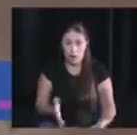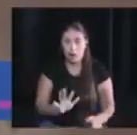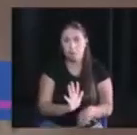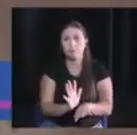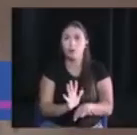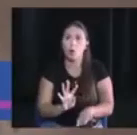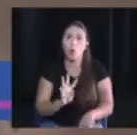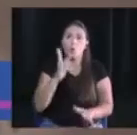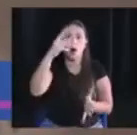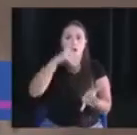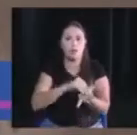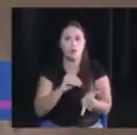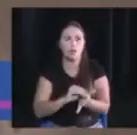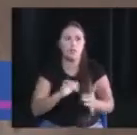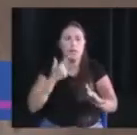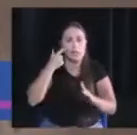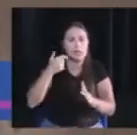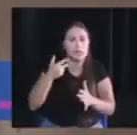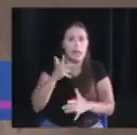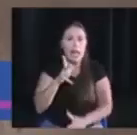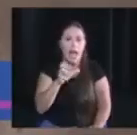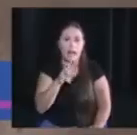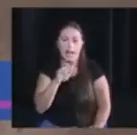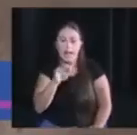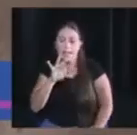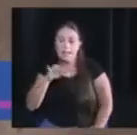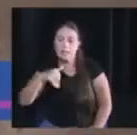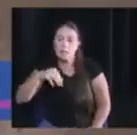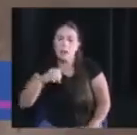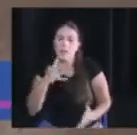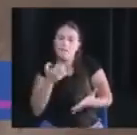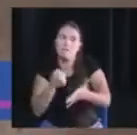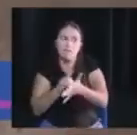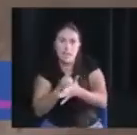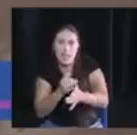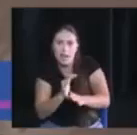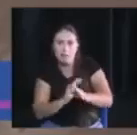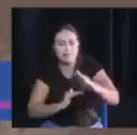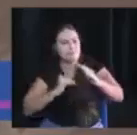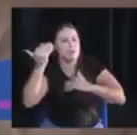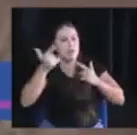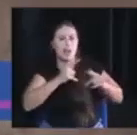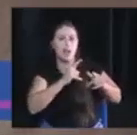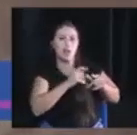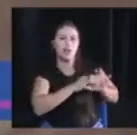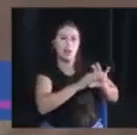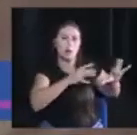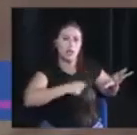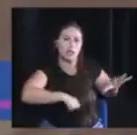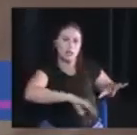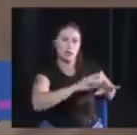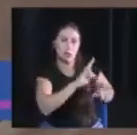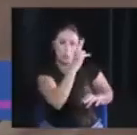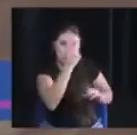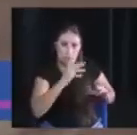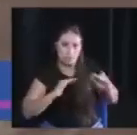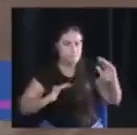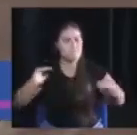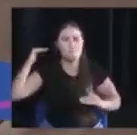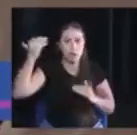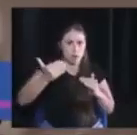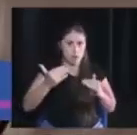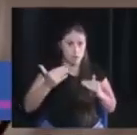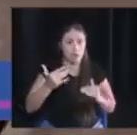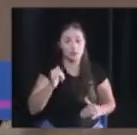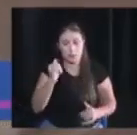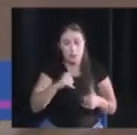del herrerismo por avanzar sobre la democracia social uruguaya. Es duro eso. Primer intento, el